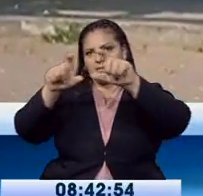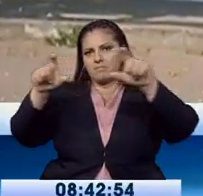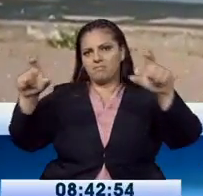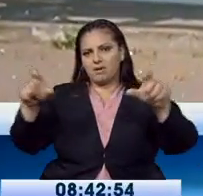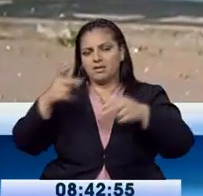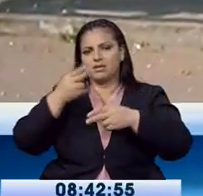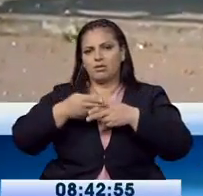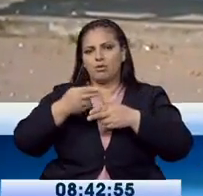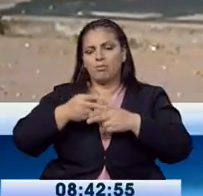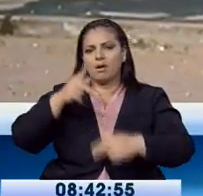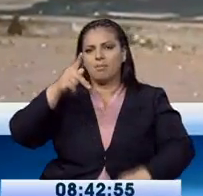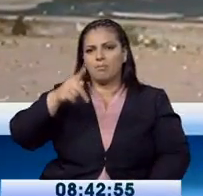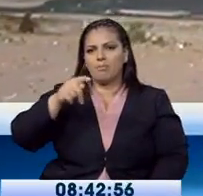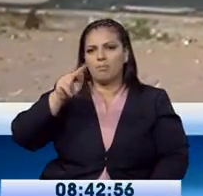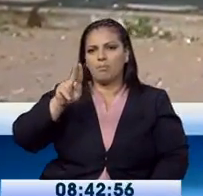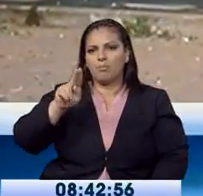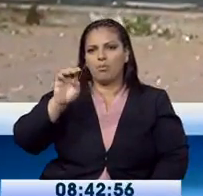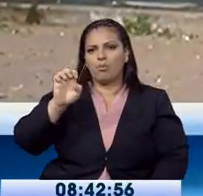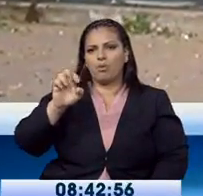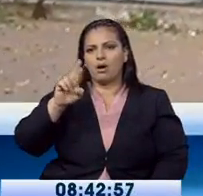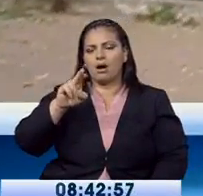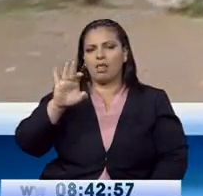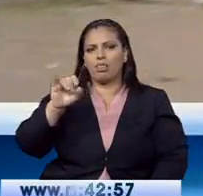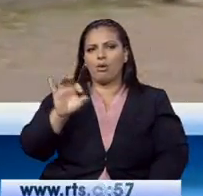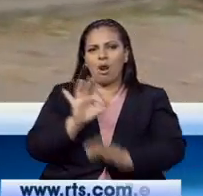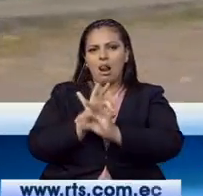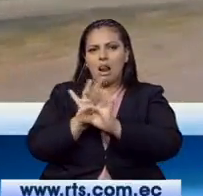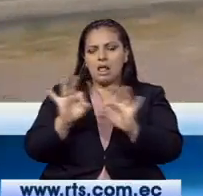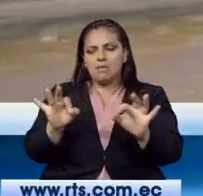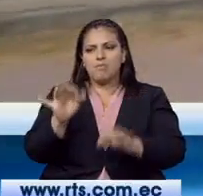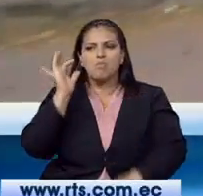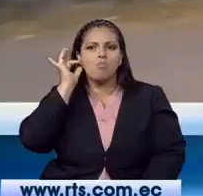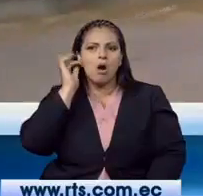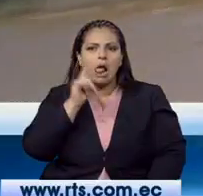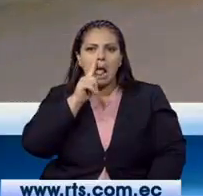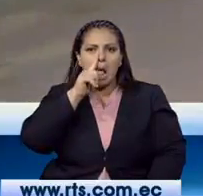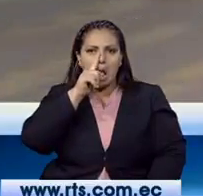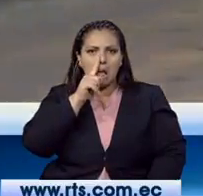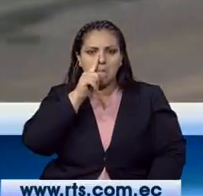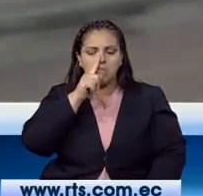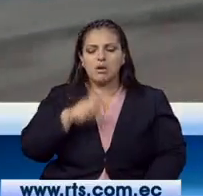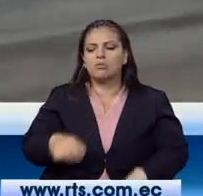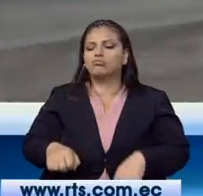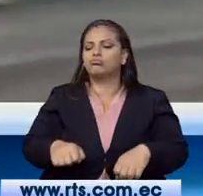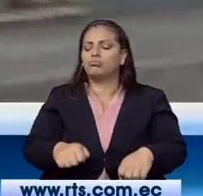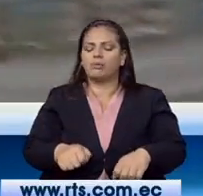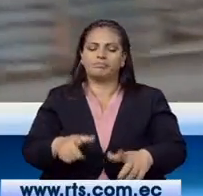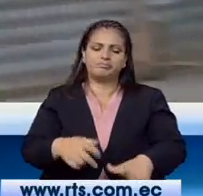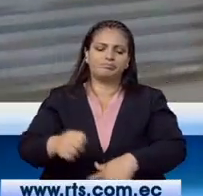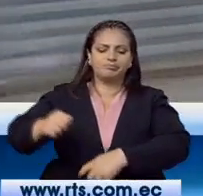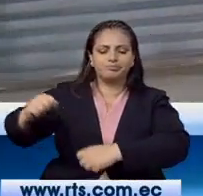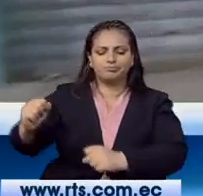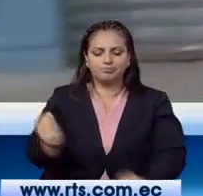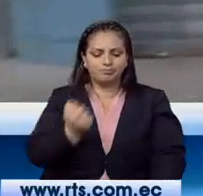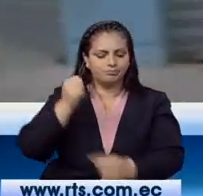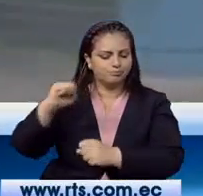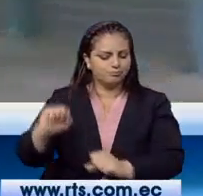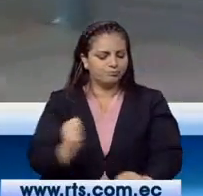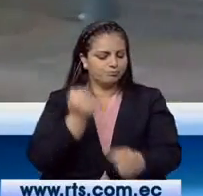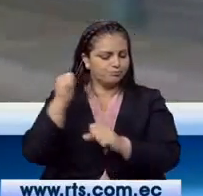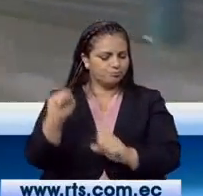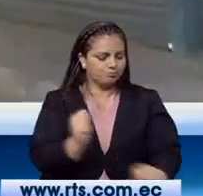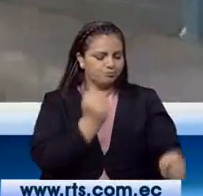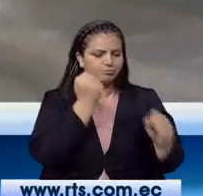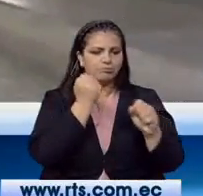limpió el área porque había basura por doquier e cualquier cantidad de desperdicios otro de los problemas